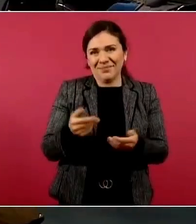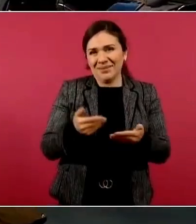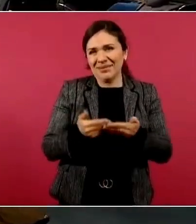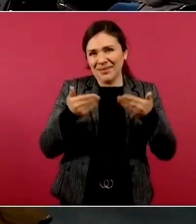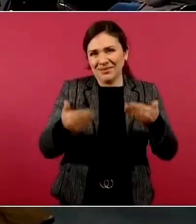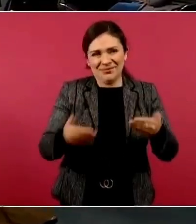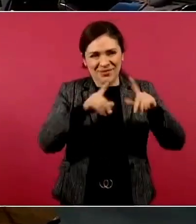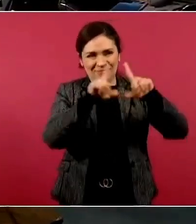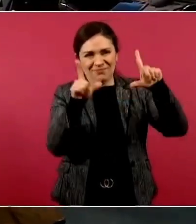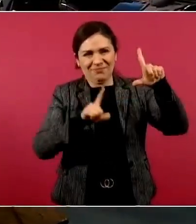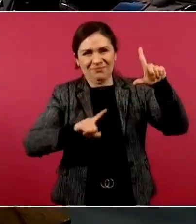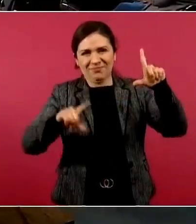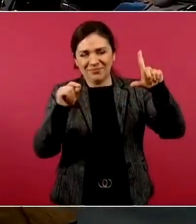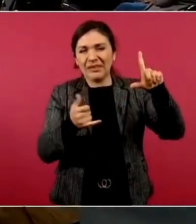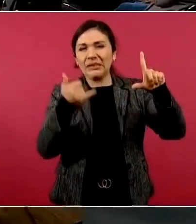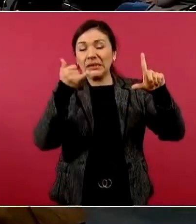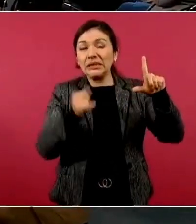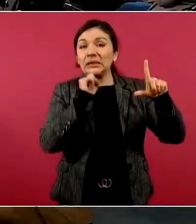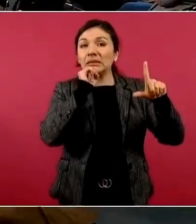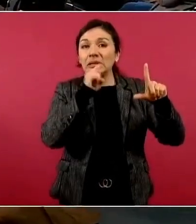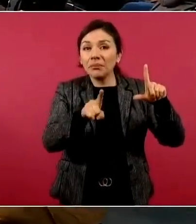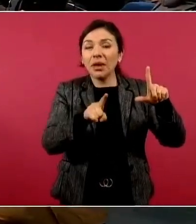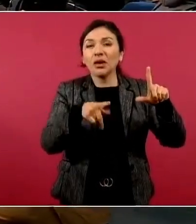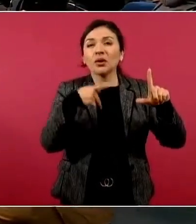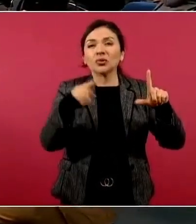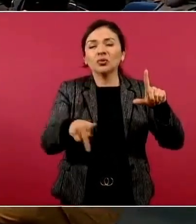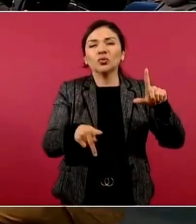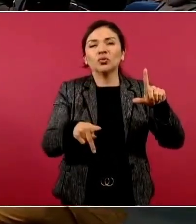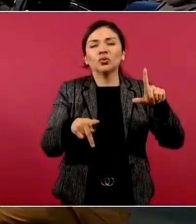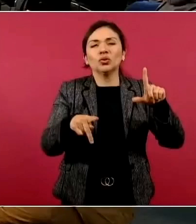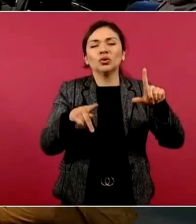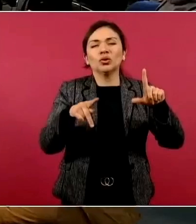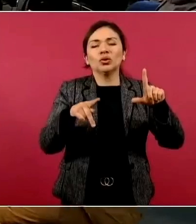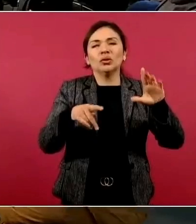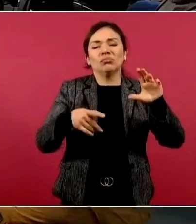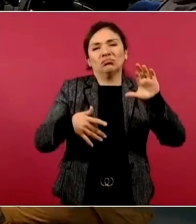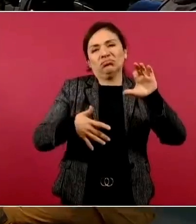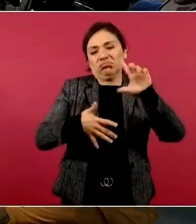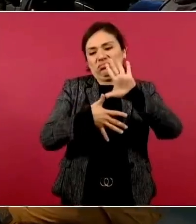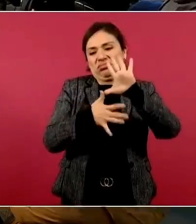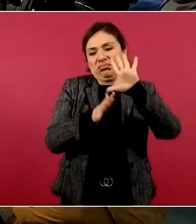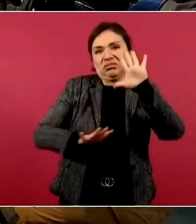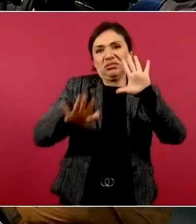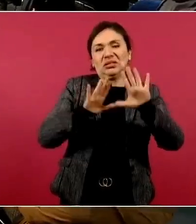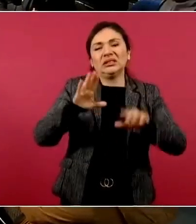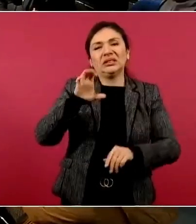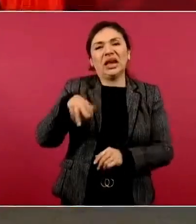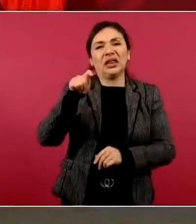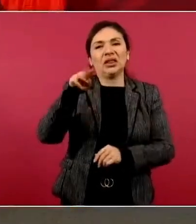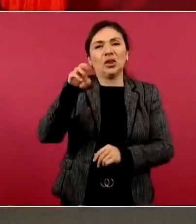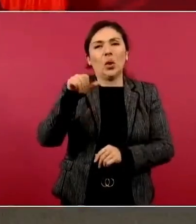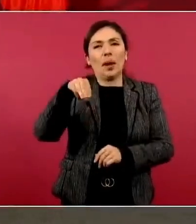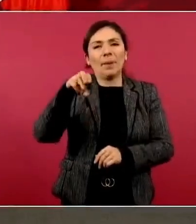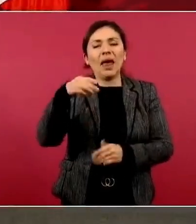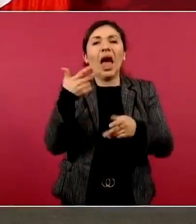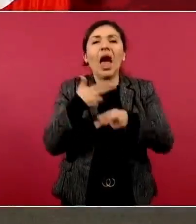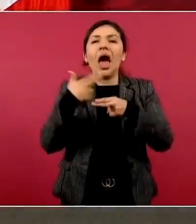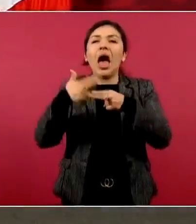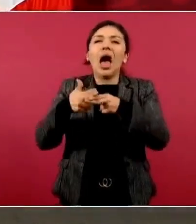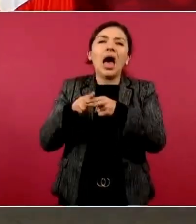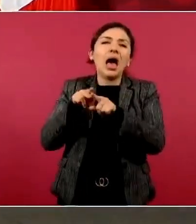actualmente y parte de Centroamérica, sí, hasta Panamá, hasta el